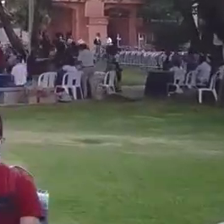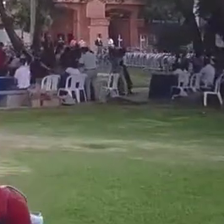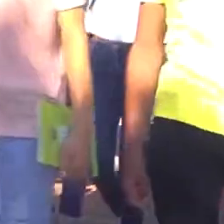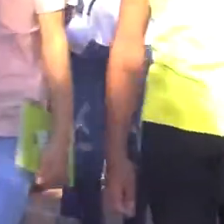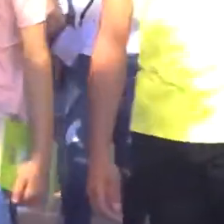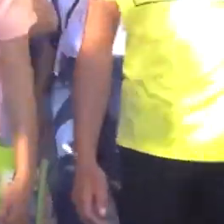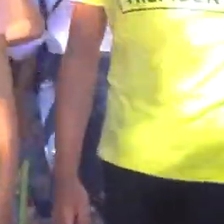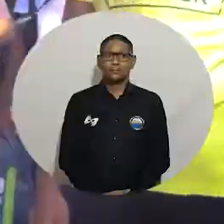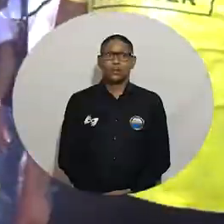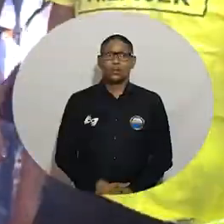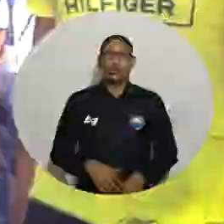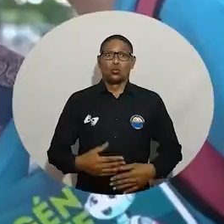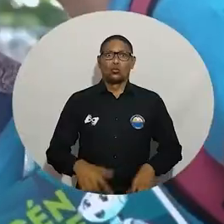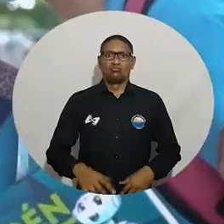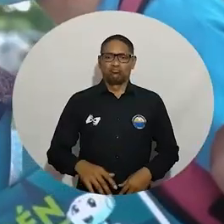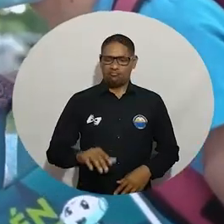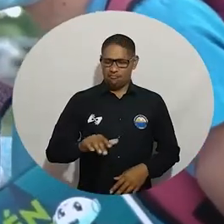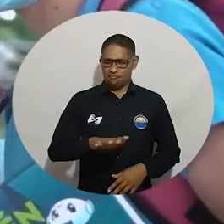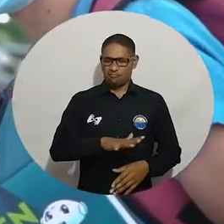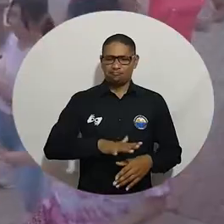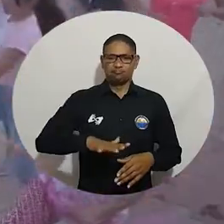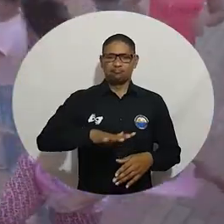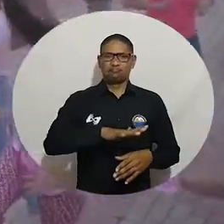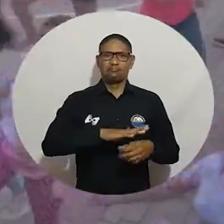Somos el orgullo del Magdalena.